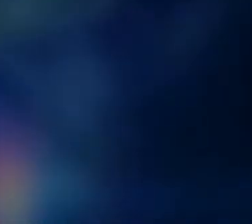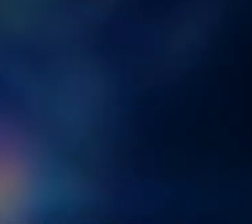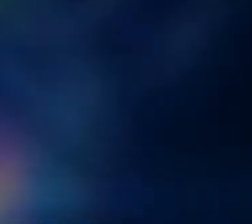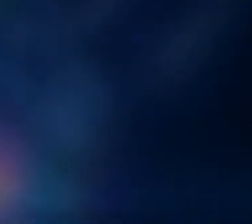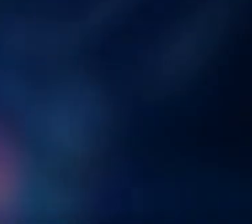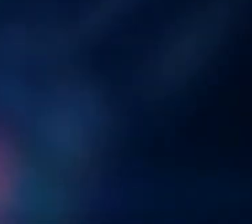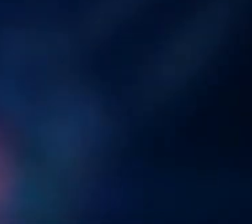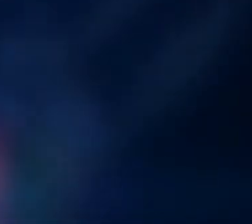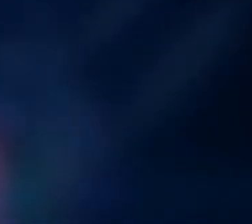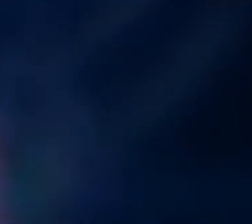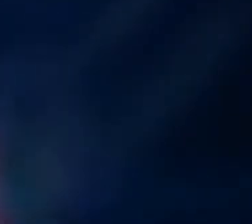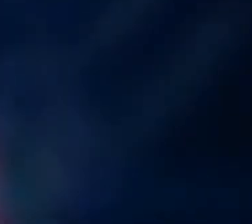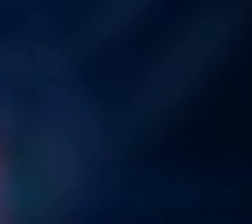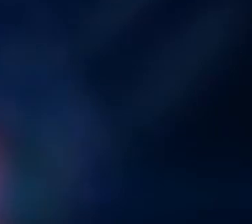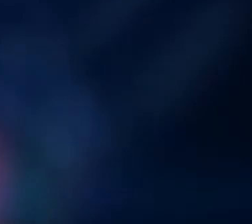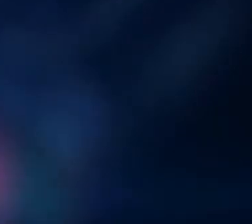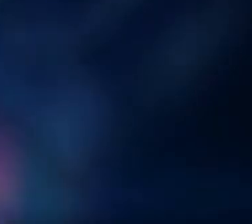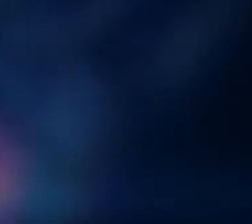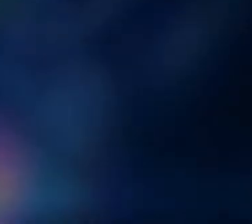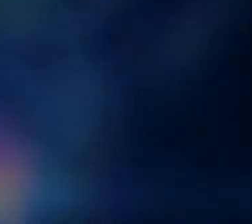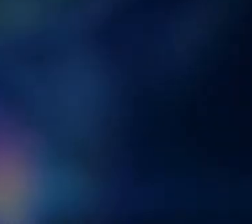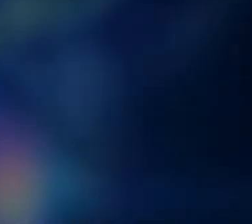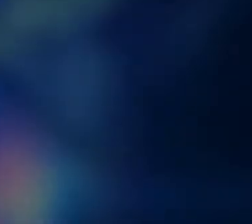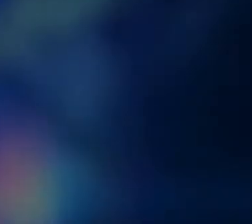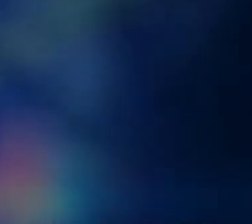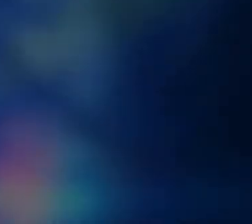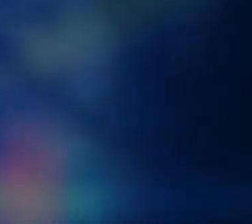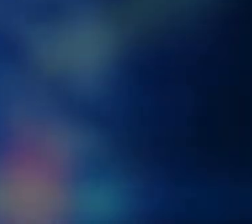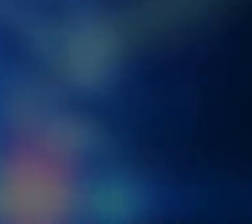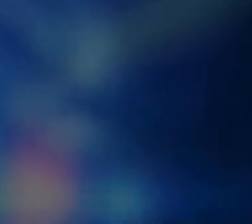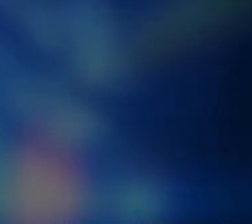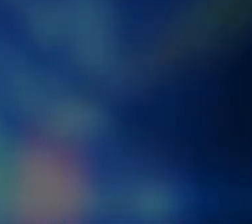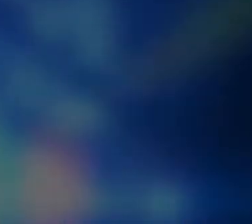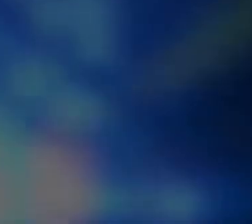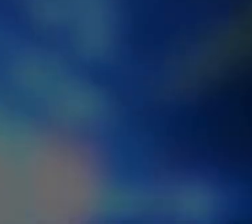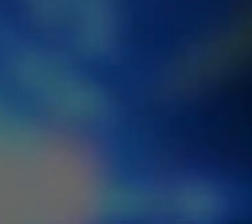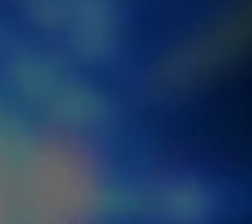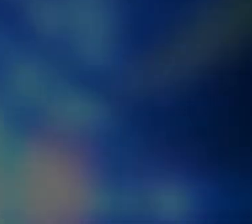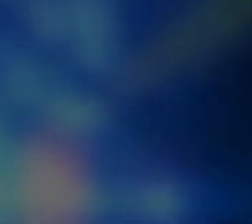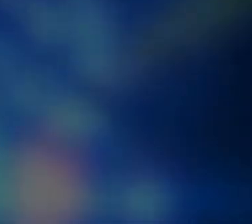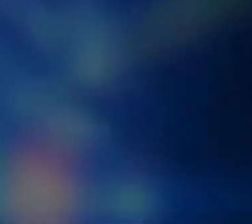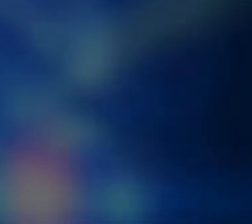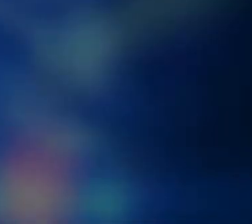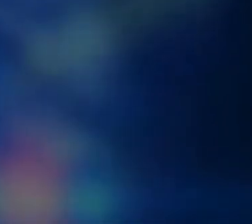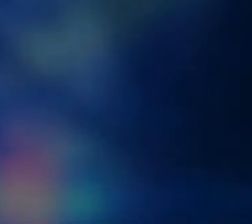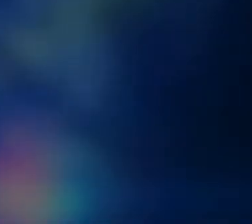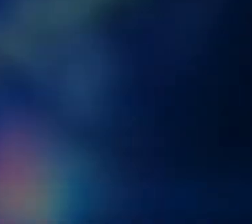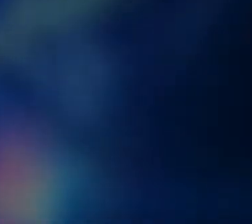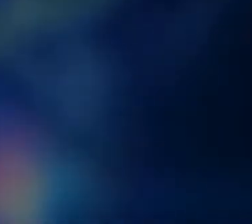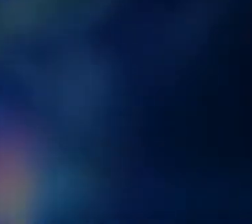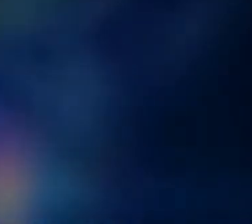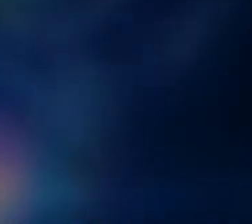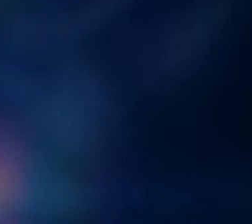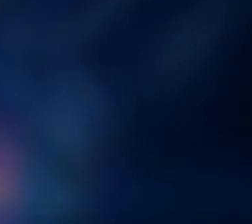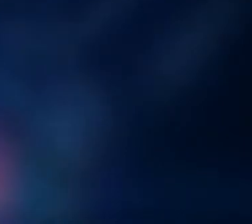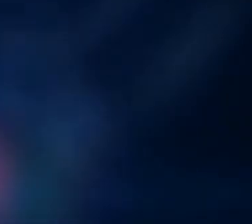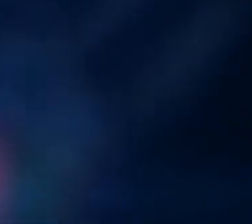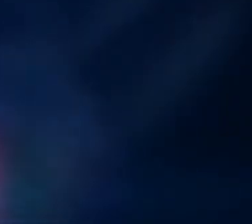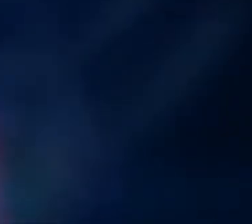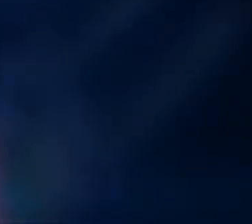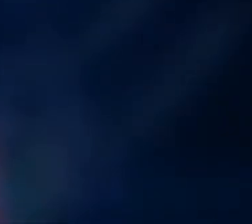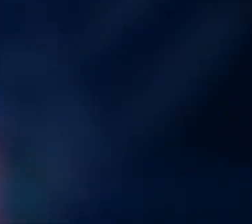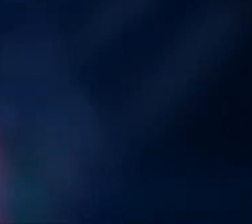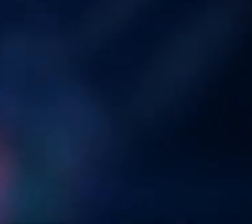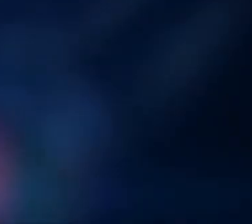la primera forma de lograr una pensión es con 1.150 semanas cotizadas y la edad de pensión para mujeres es de